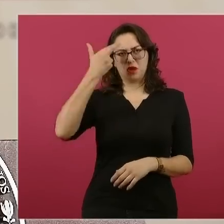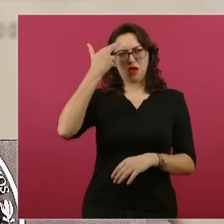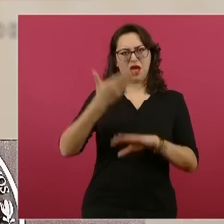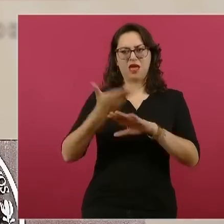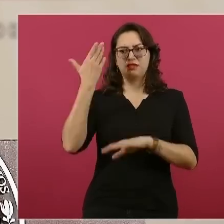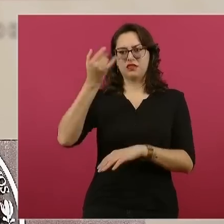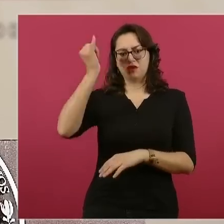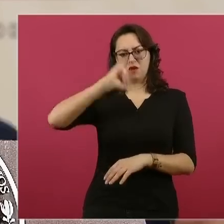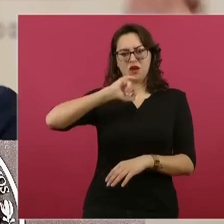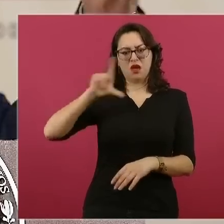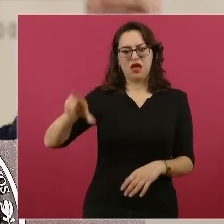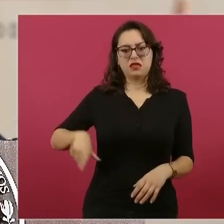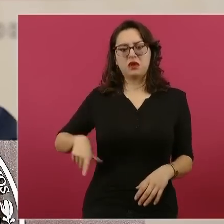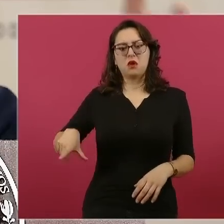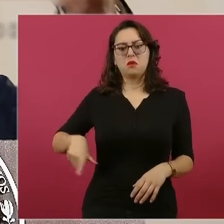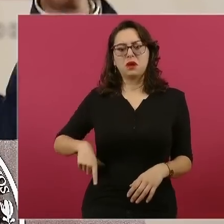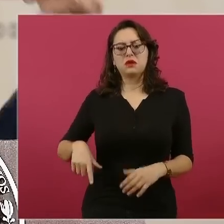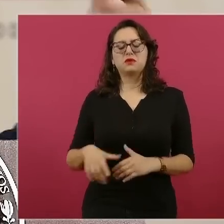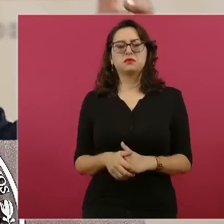y